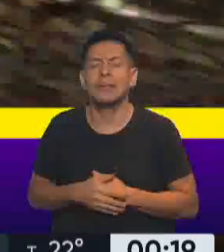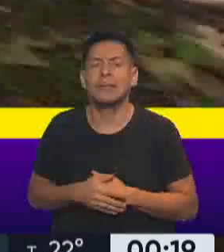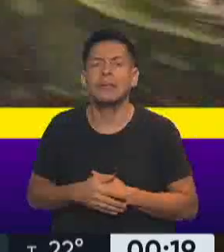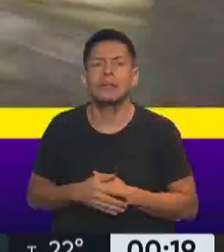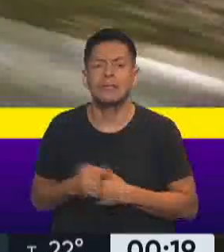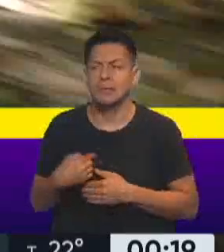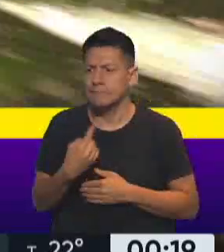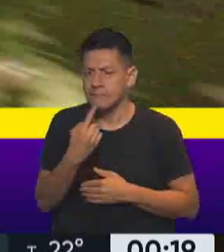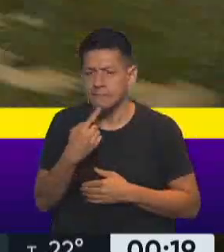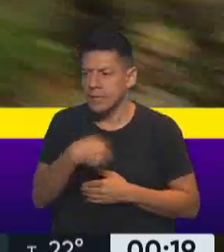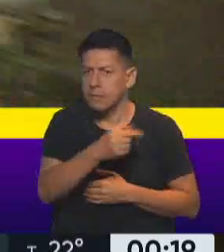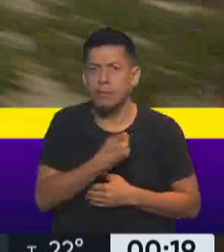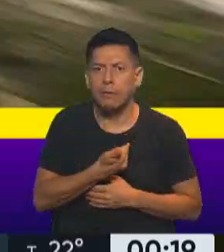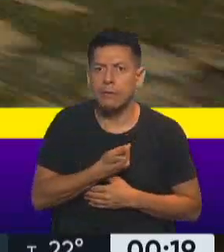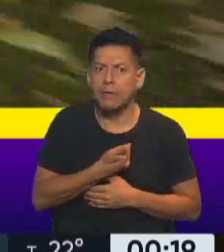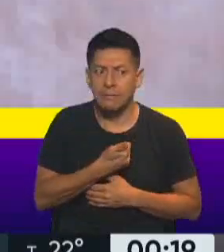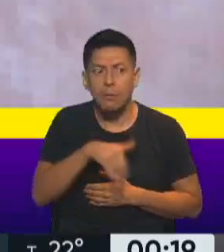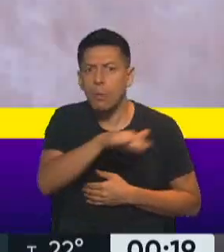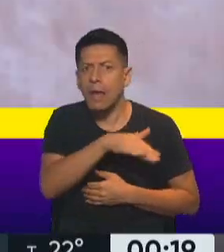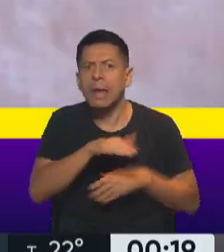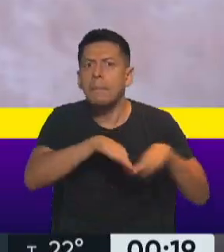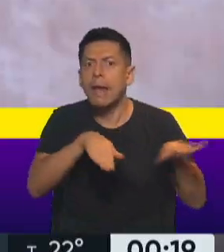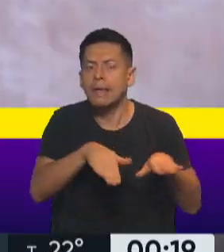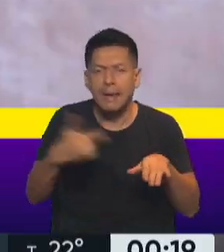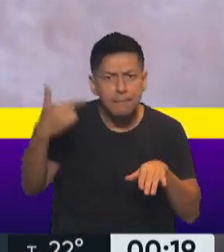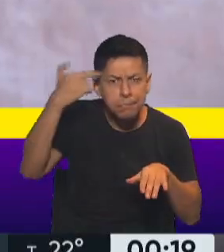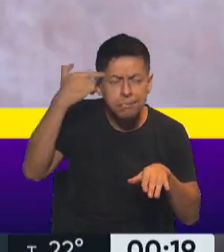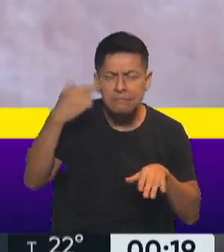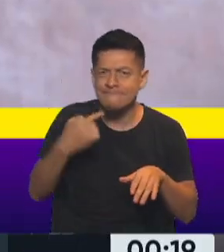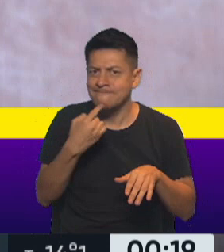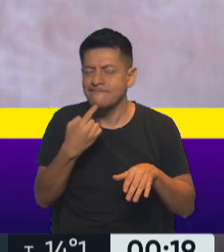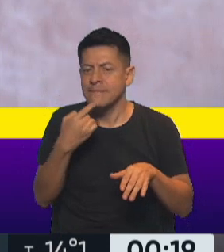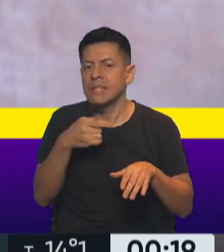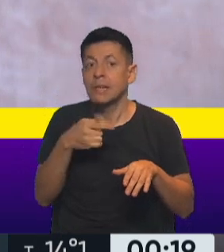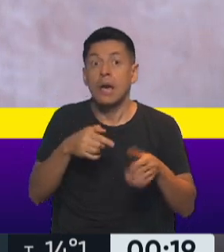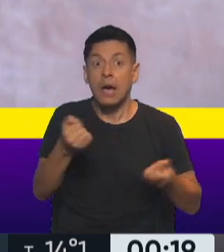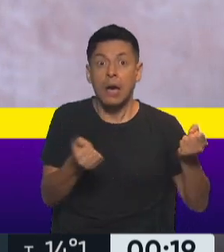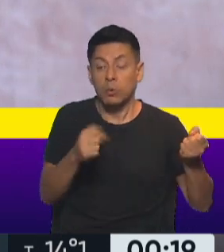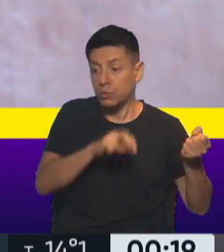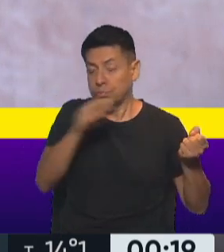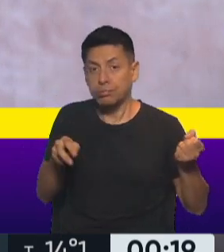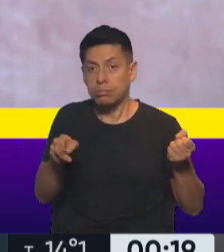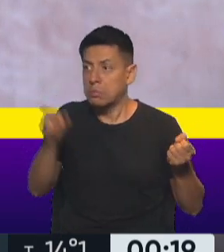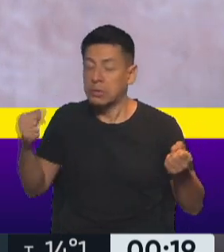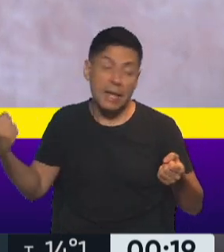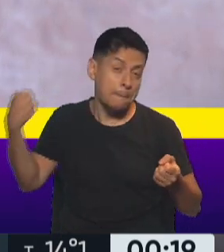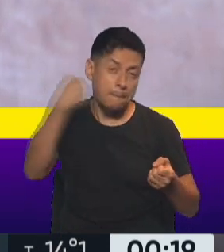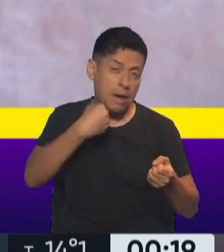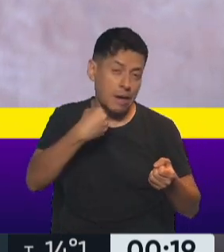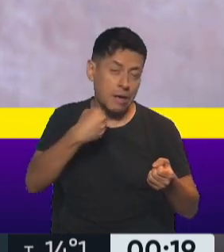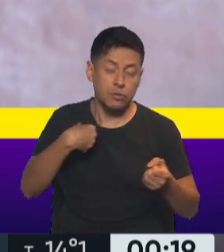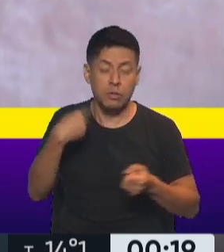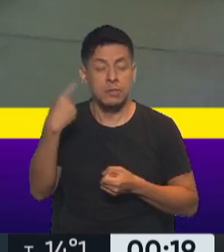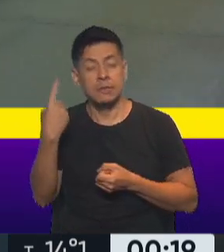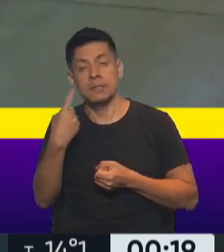alguna playa, a algún lado, y me fusilan. Ahí me bajan del auto. Alguien me da una trompada que casi me